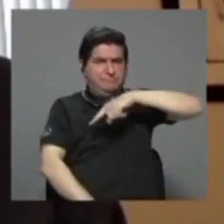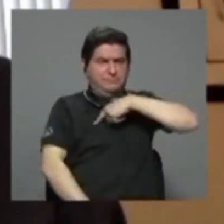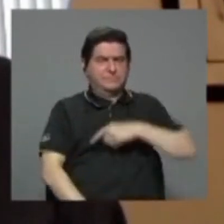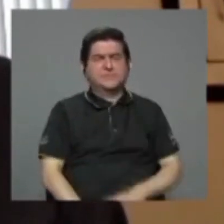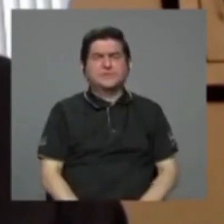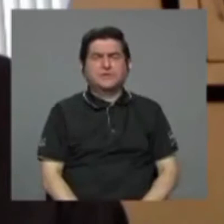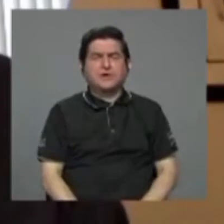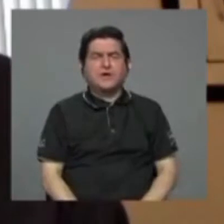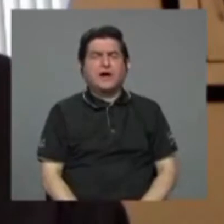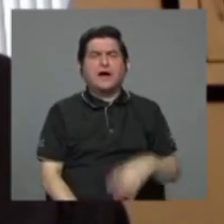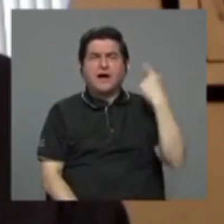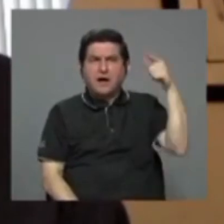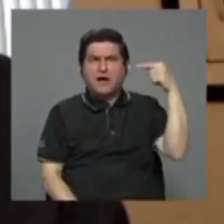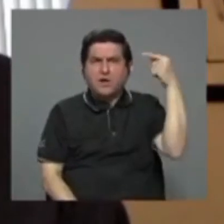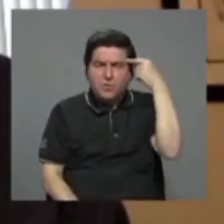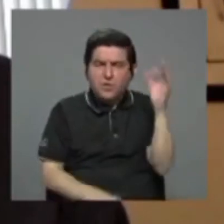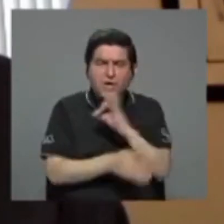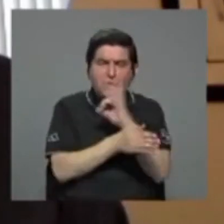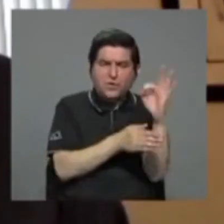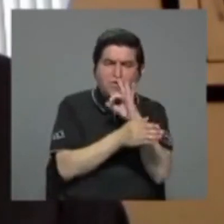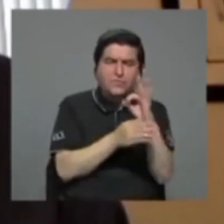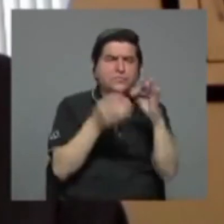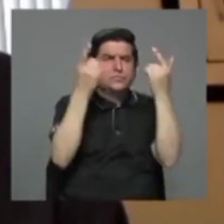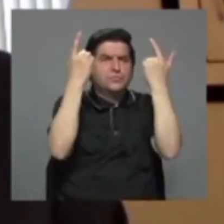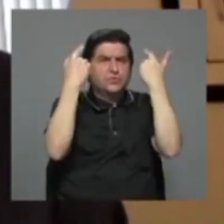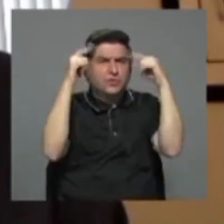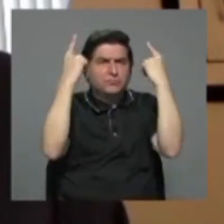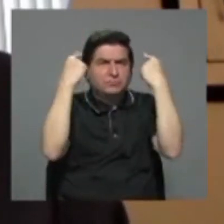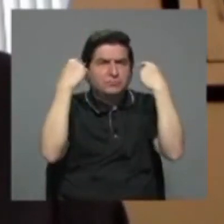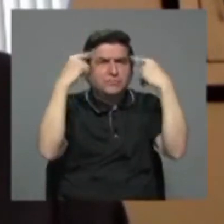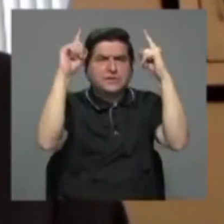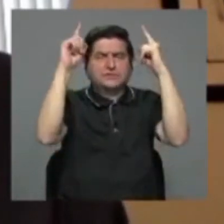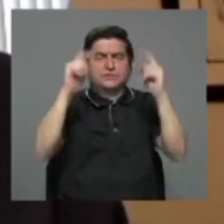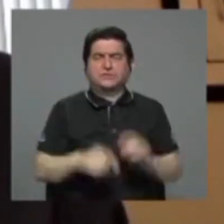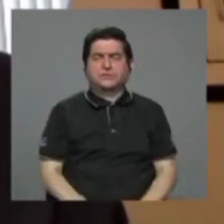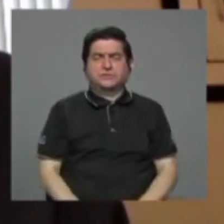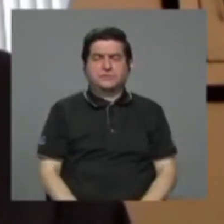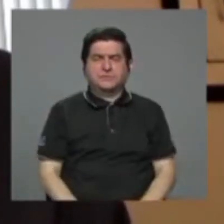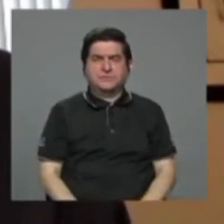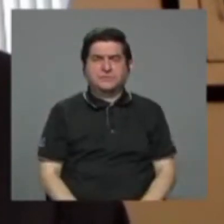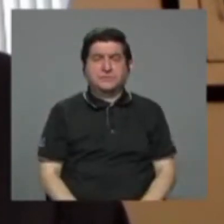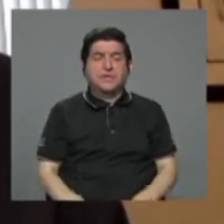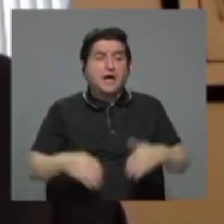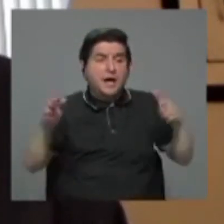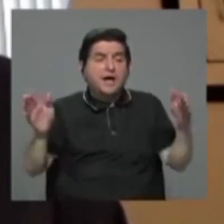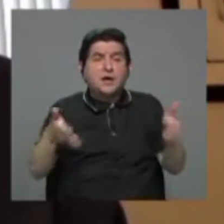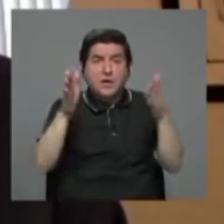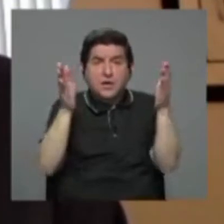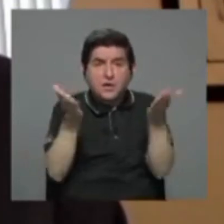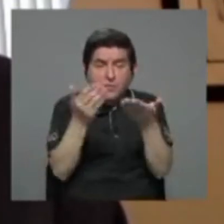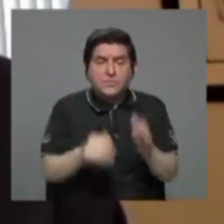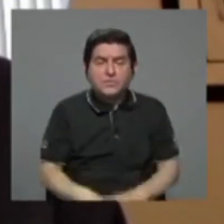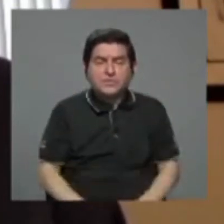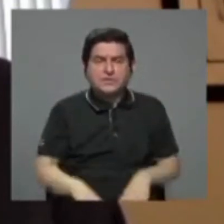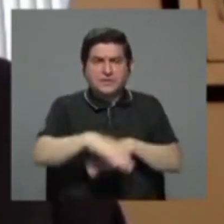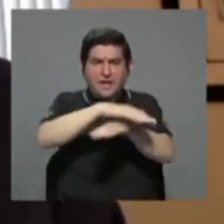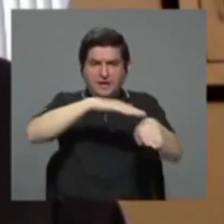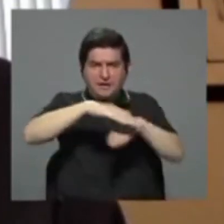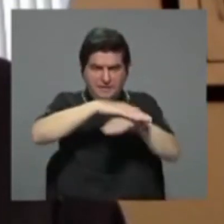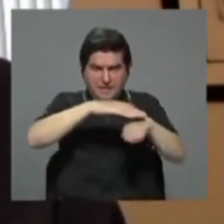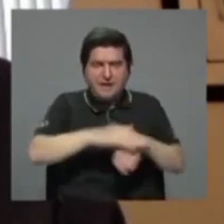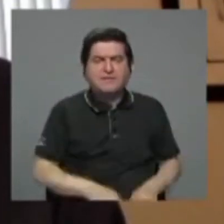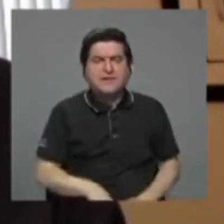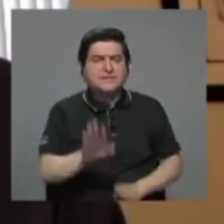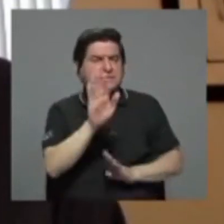Estado funcionar de una manera más eficaz, que impulsen las bases para lograr